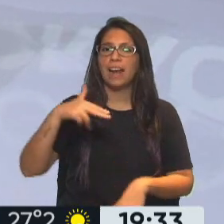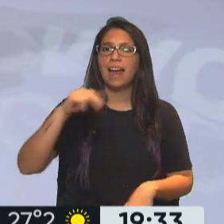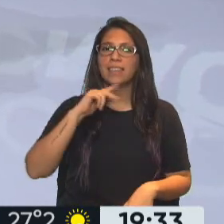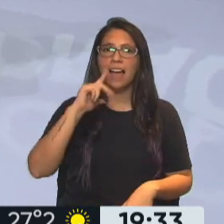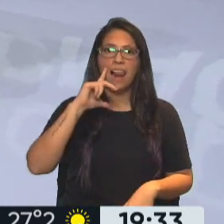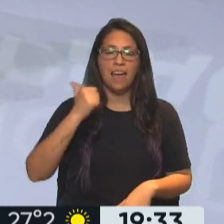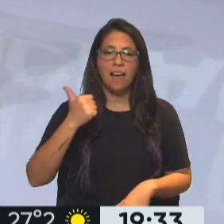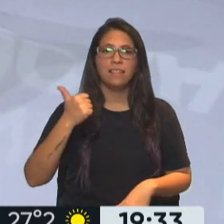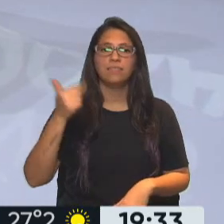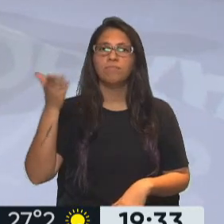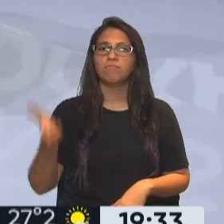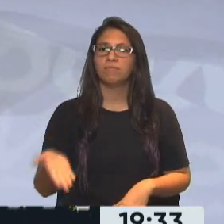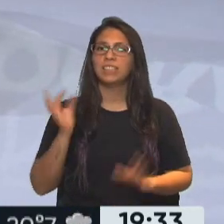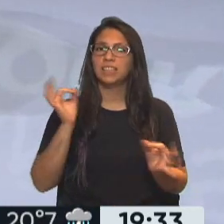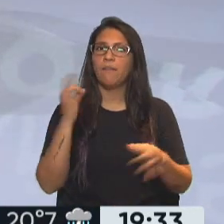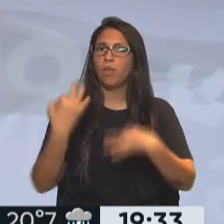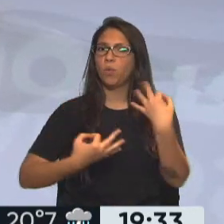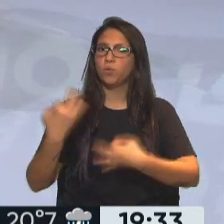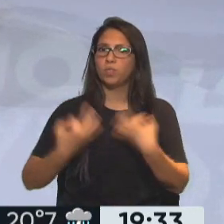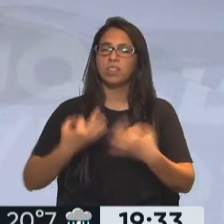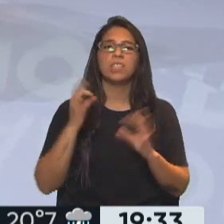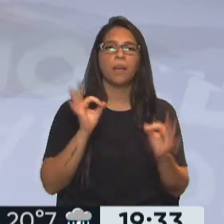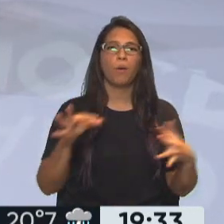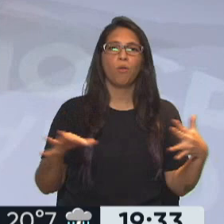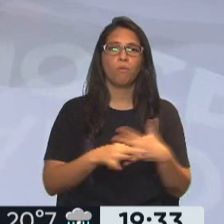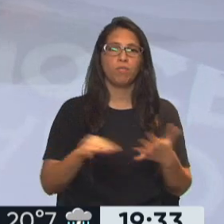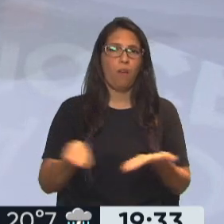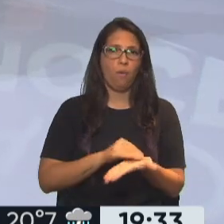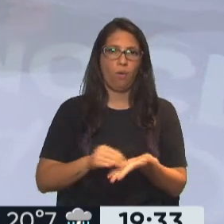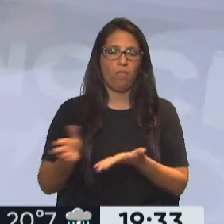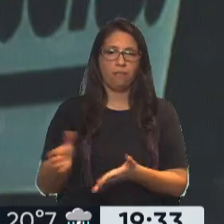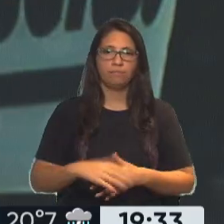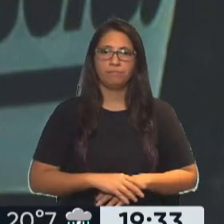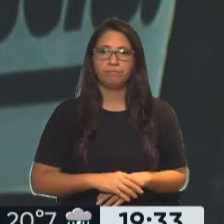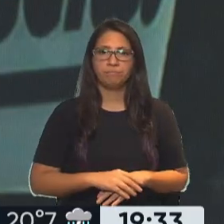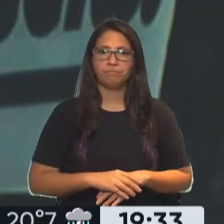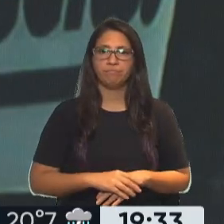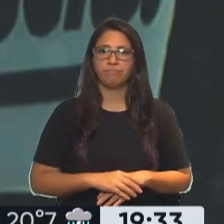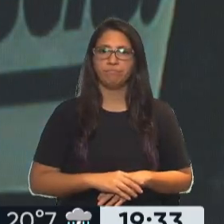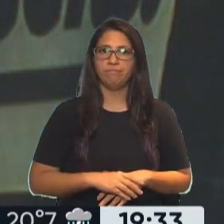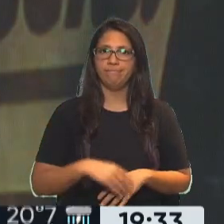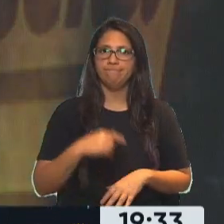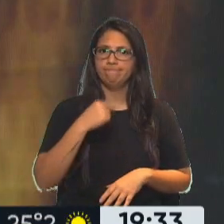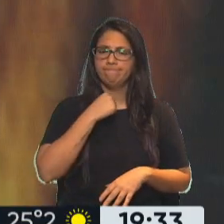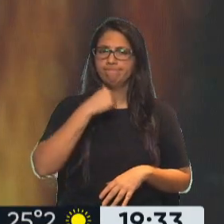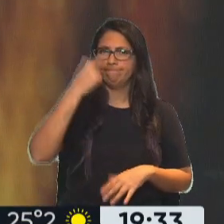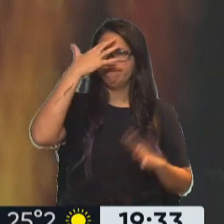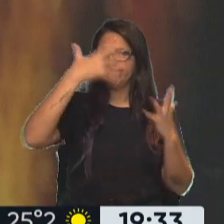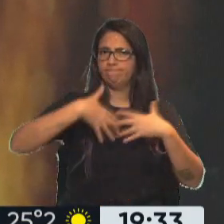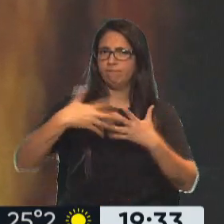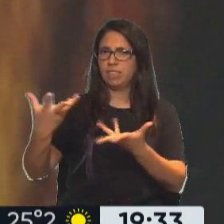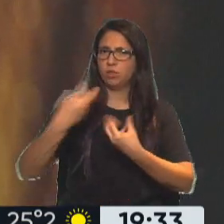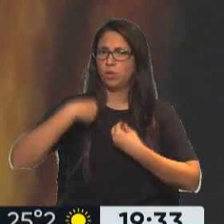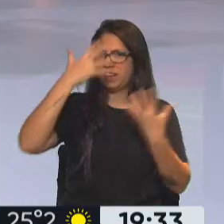Salvo no solo sabe de justicia, sino sabe de compromiso. Hoy queremos detenernos para que vos nos ayudes a pensar en voz